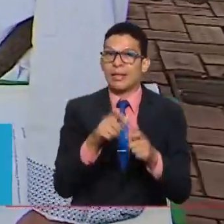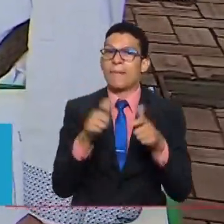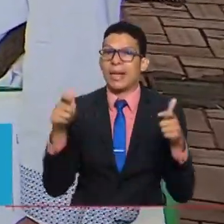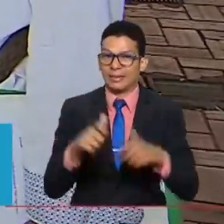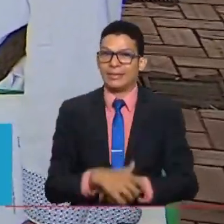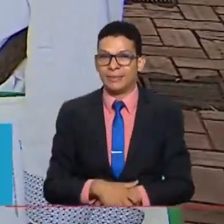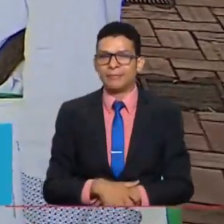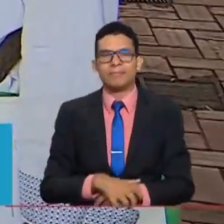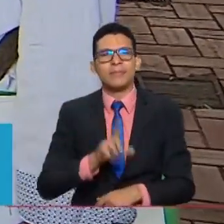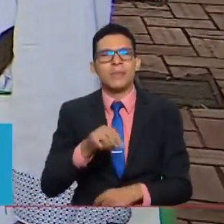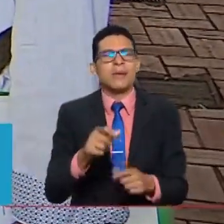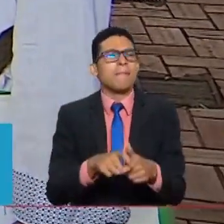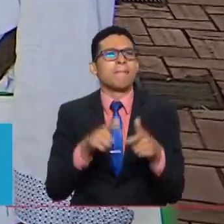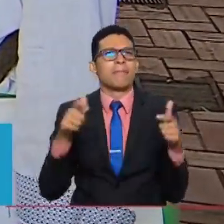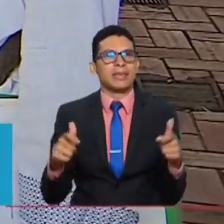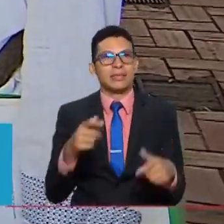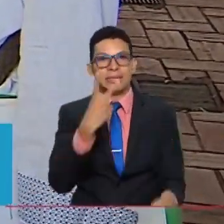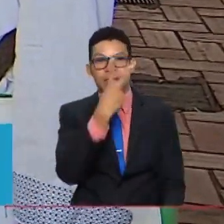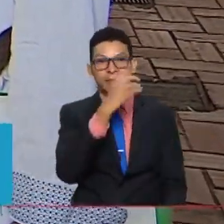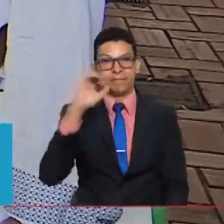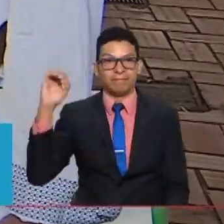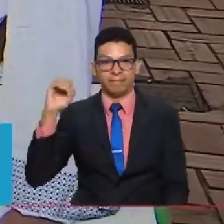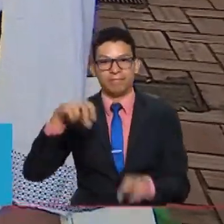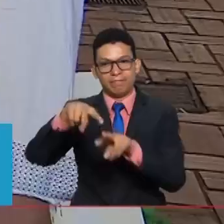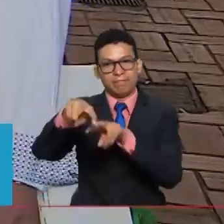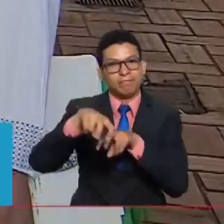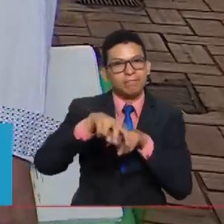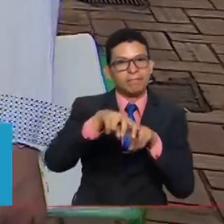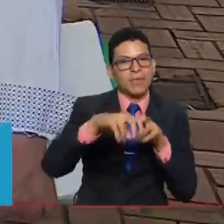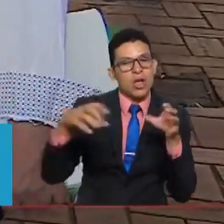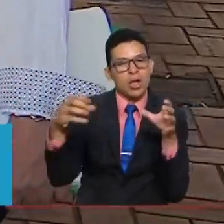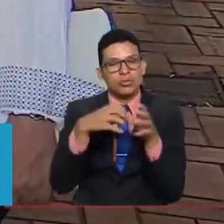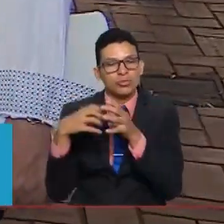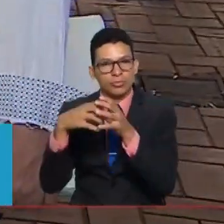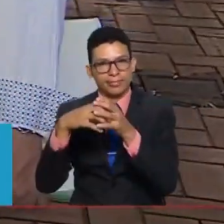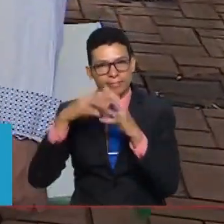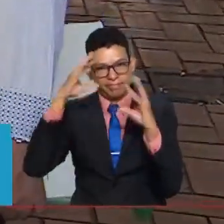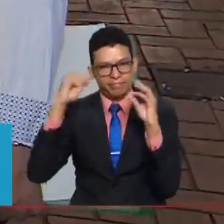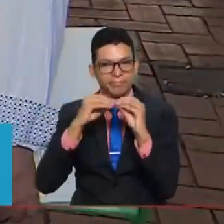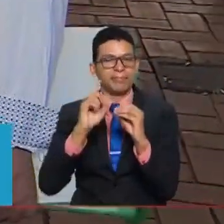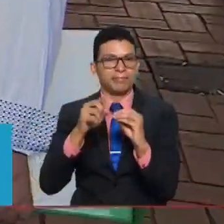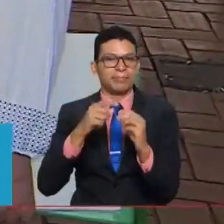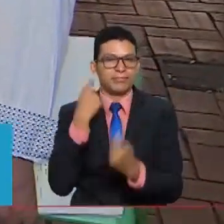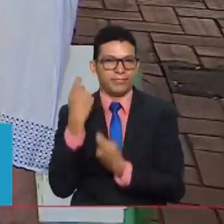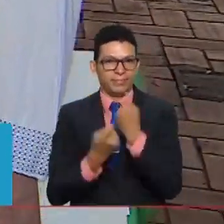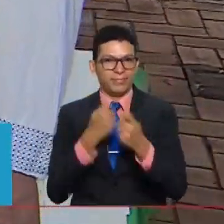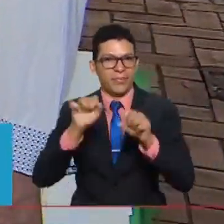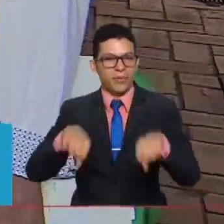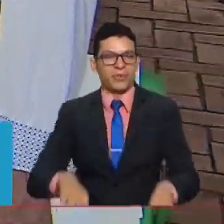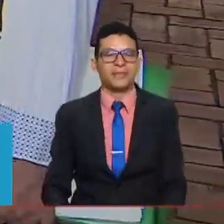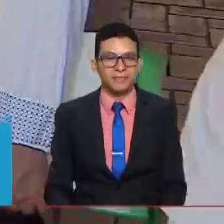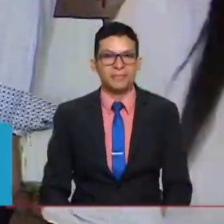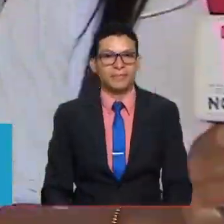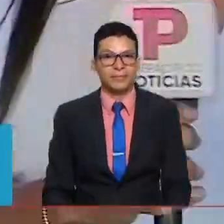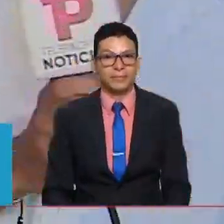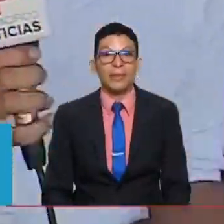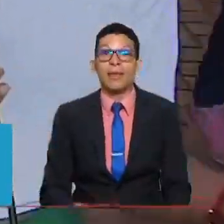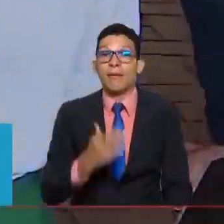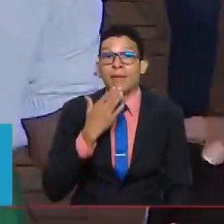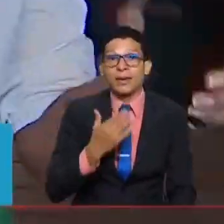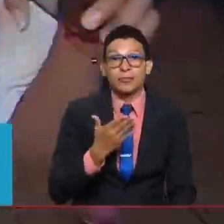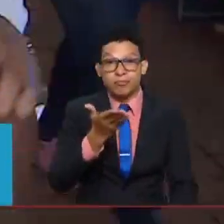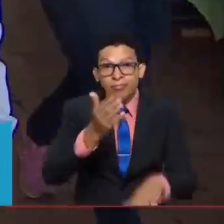vamos a tener más de 200 productores y asociaciones que vienen a cerrar estos acuerdos comerciales. Muchas gracias, subsecretario. Y pues bueno, la invitación es a